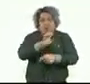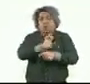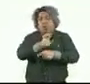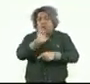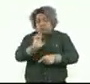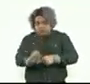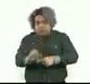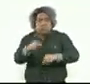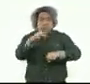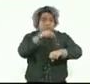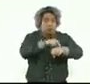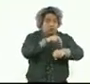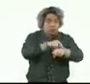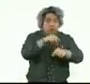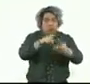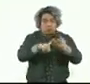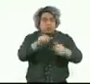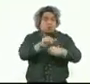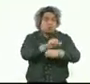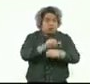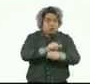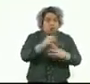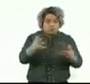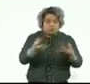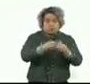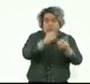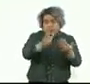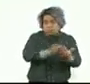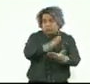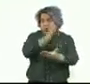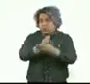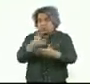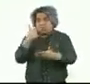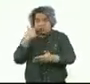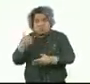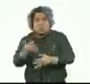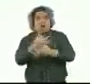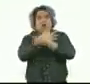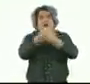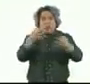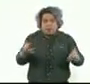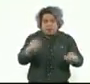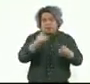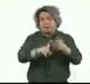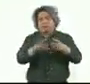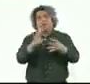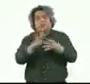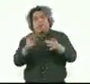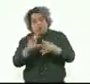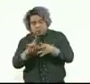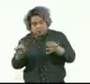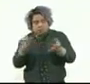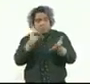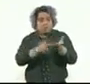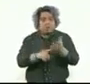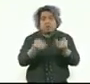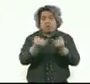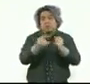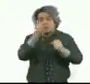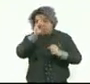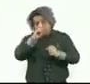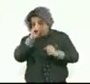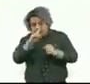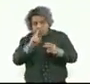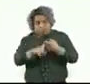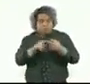hace promoción de la salud, prevención de la enfermedad, detecciones y también una consulta médica, una